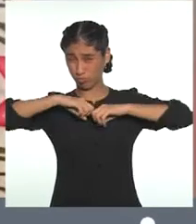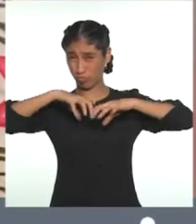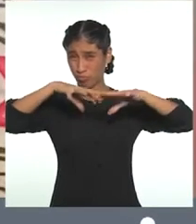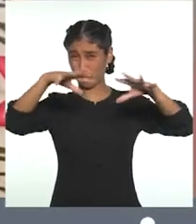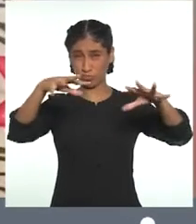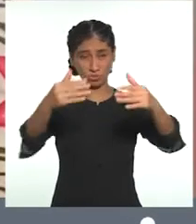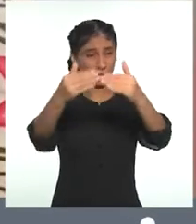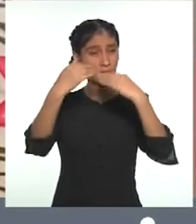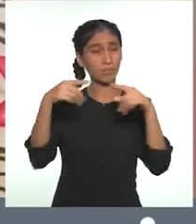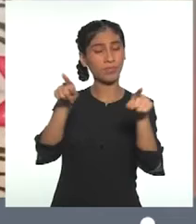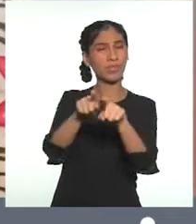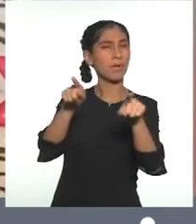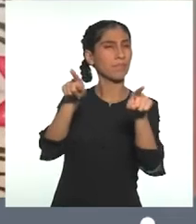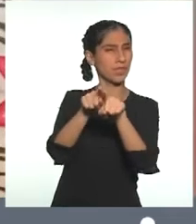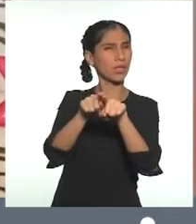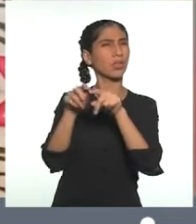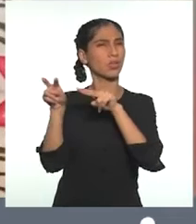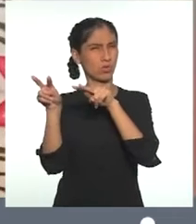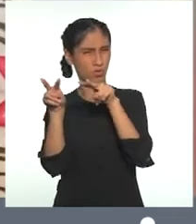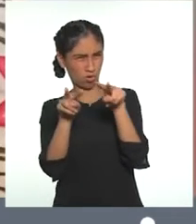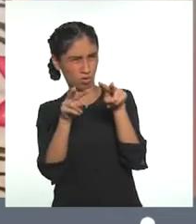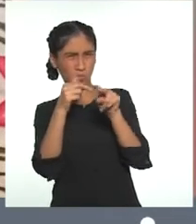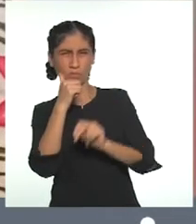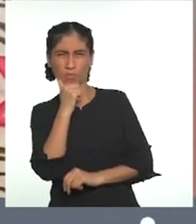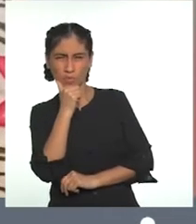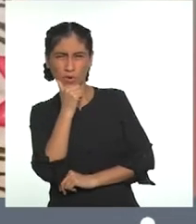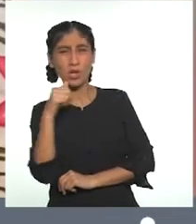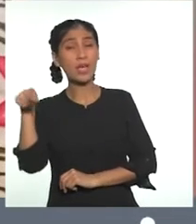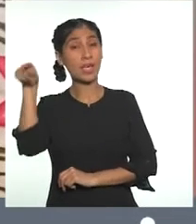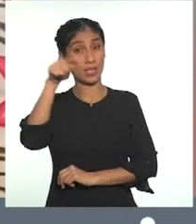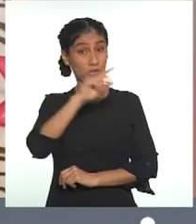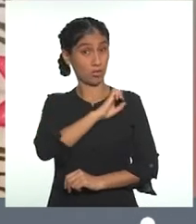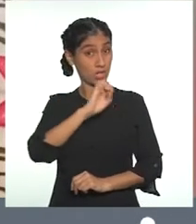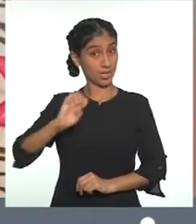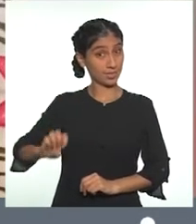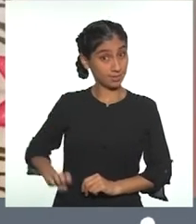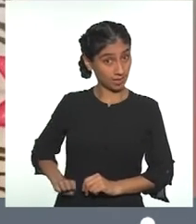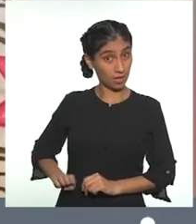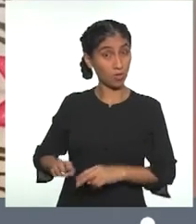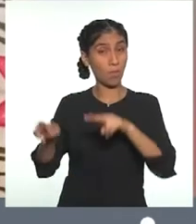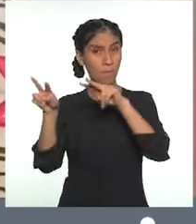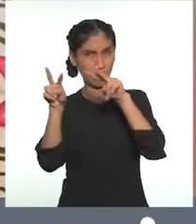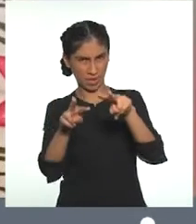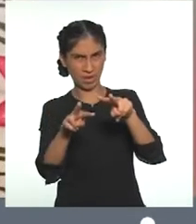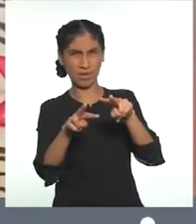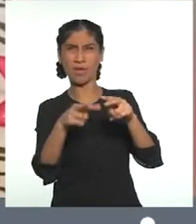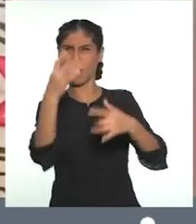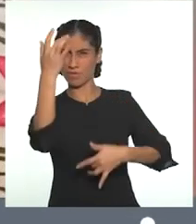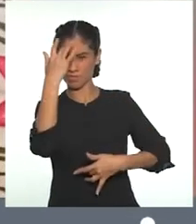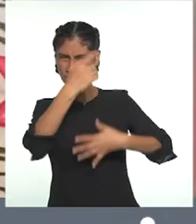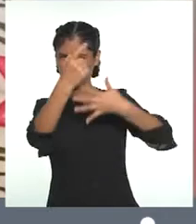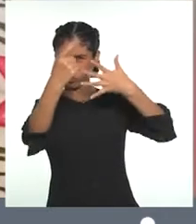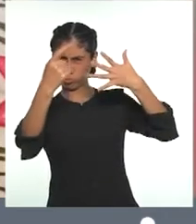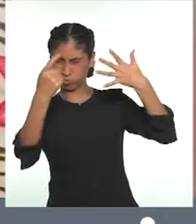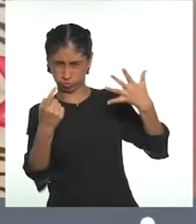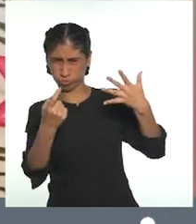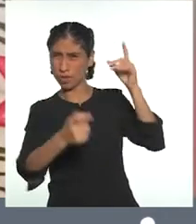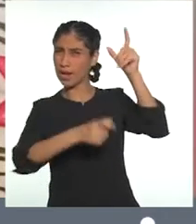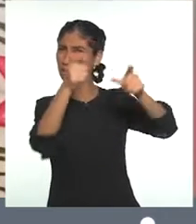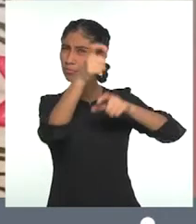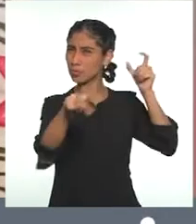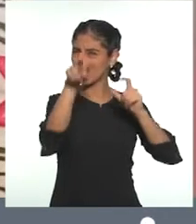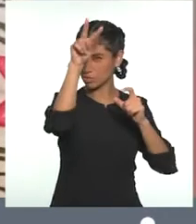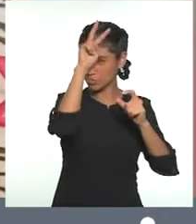así podemos ver cómo se enfrentó y cómo dieron la prevención en los años 1980 hasta